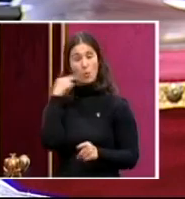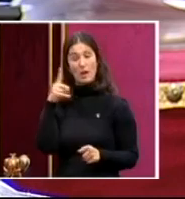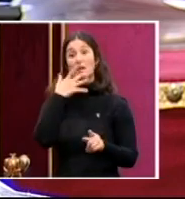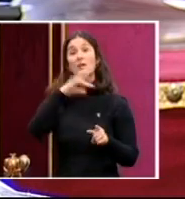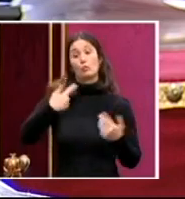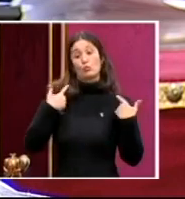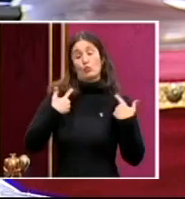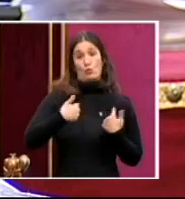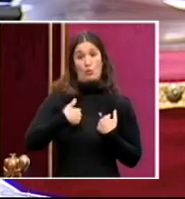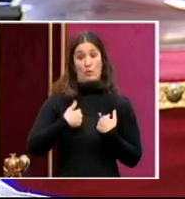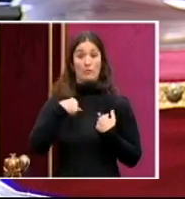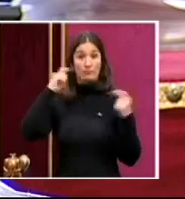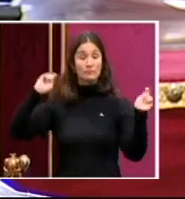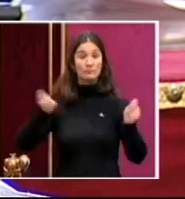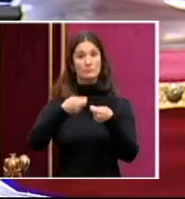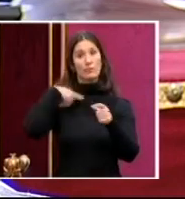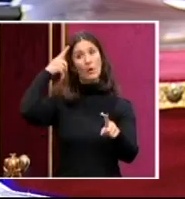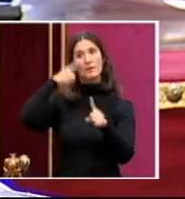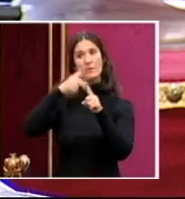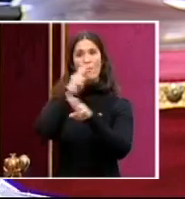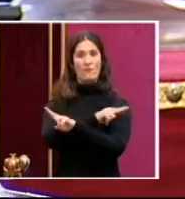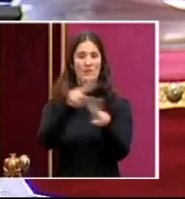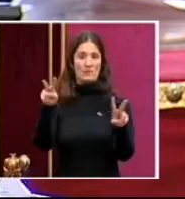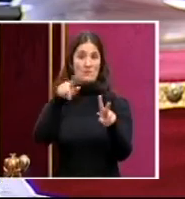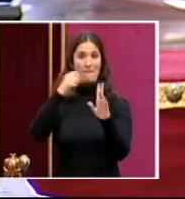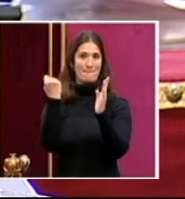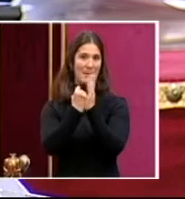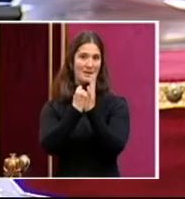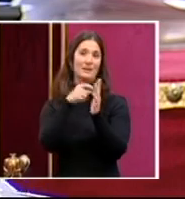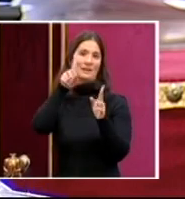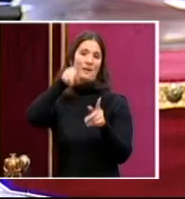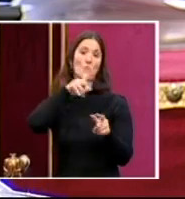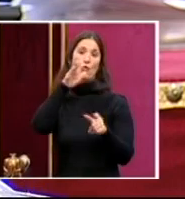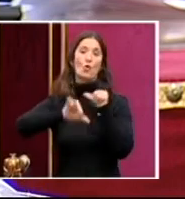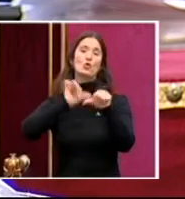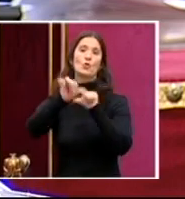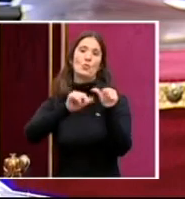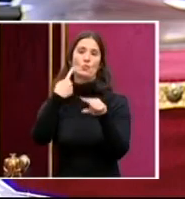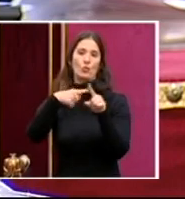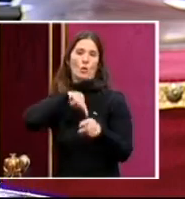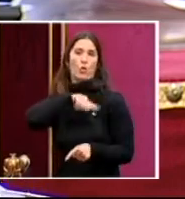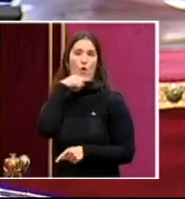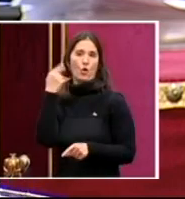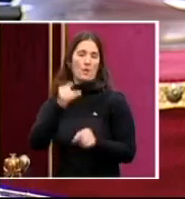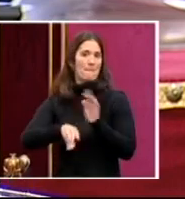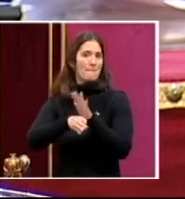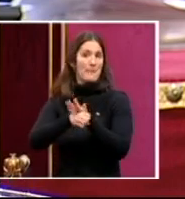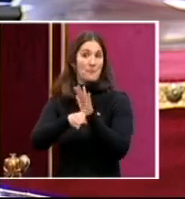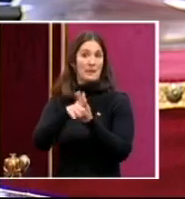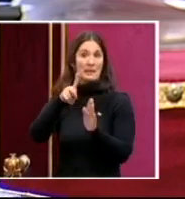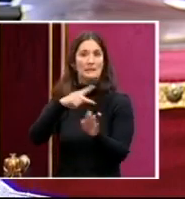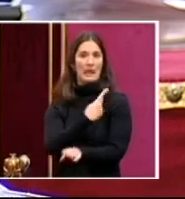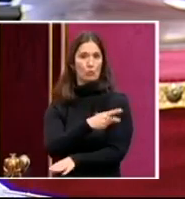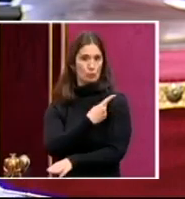sufre. Con la campaña se pretende hacer visible esa marca y sus consecuencias a través de algo doloroso y permanente, el